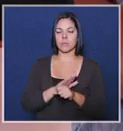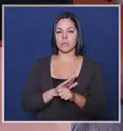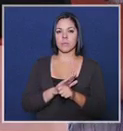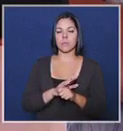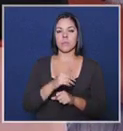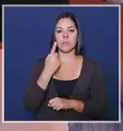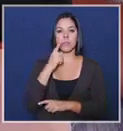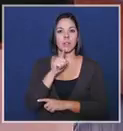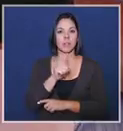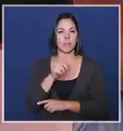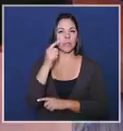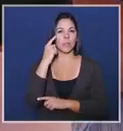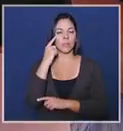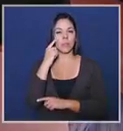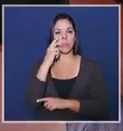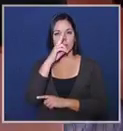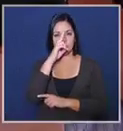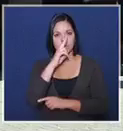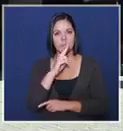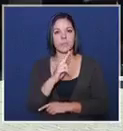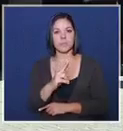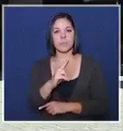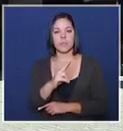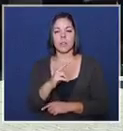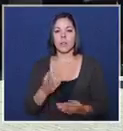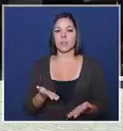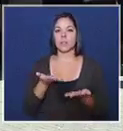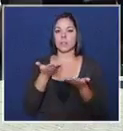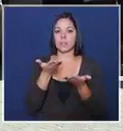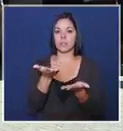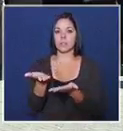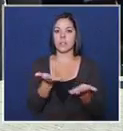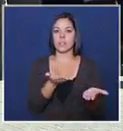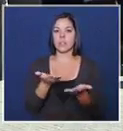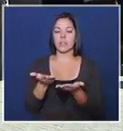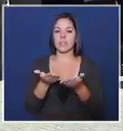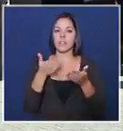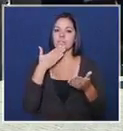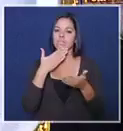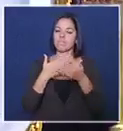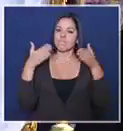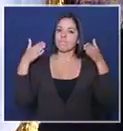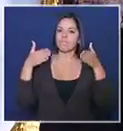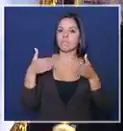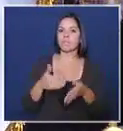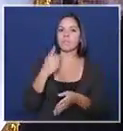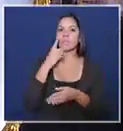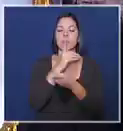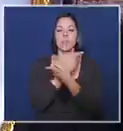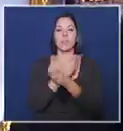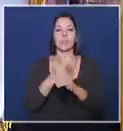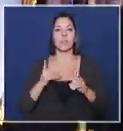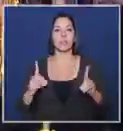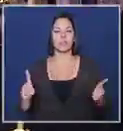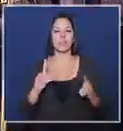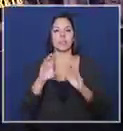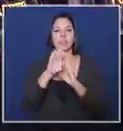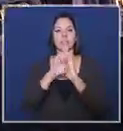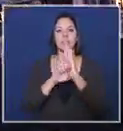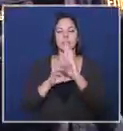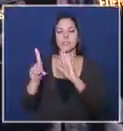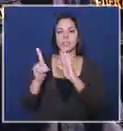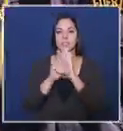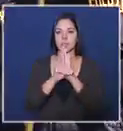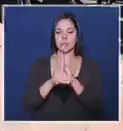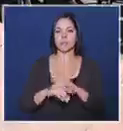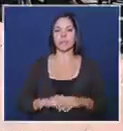prometéis por vuestra conciencia y honor servir con abnegación a la democracia, al Estado de